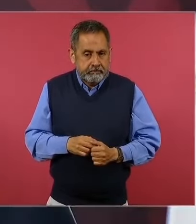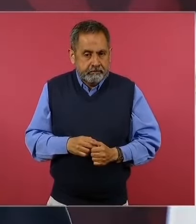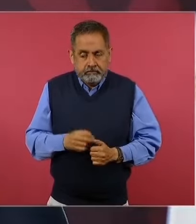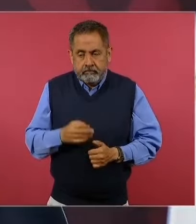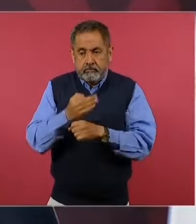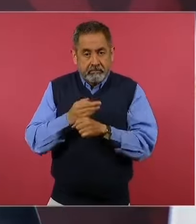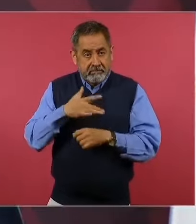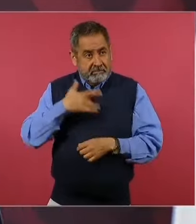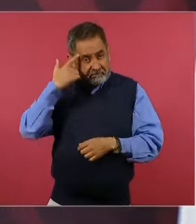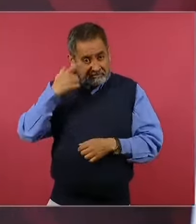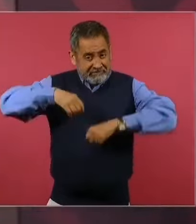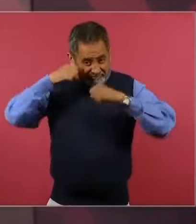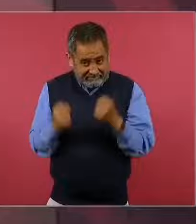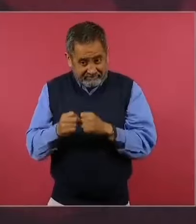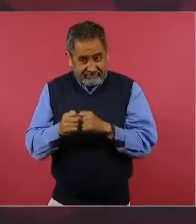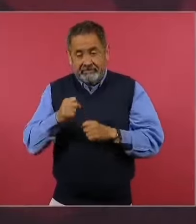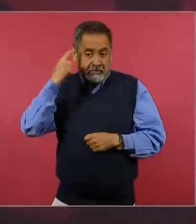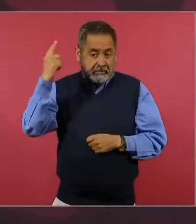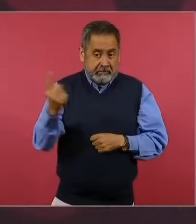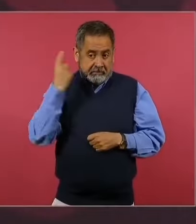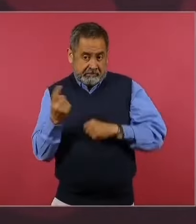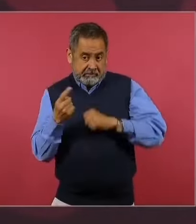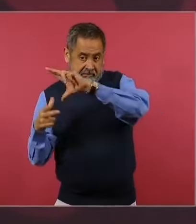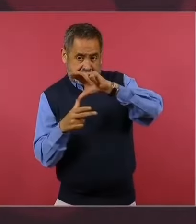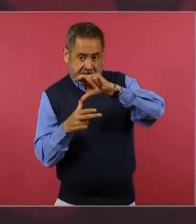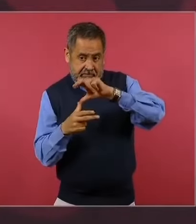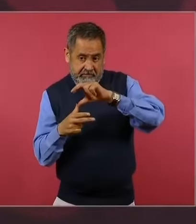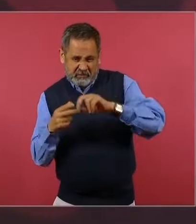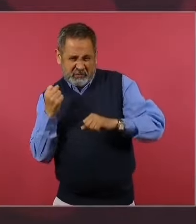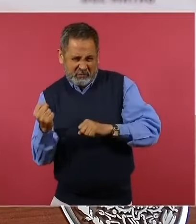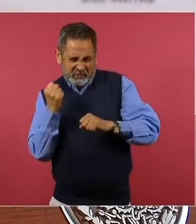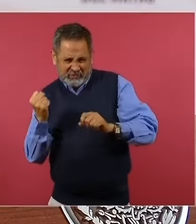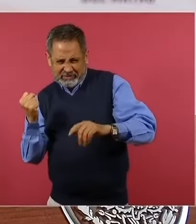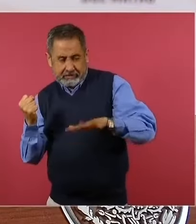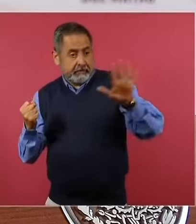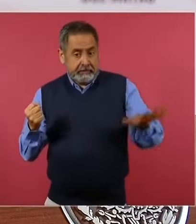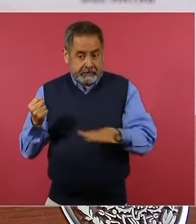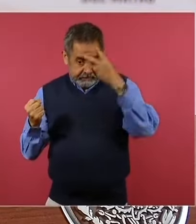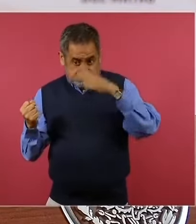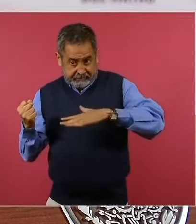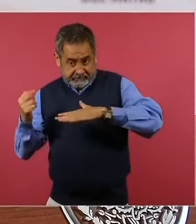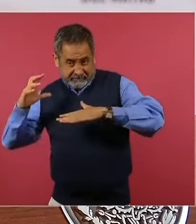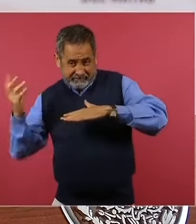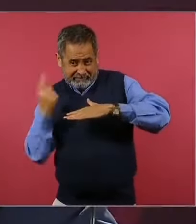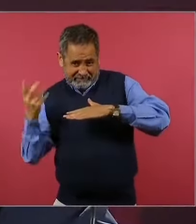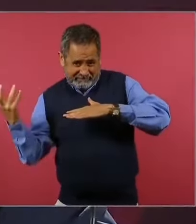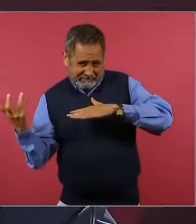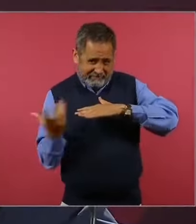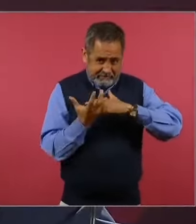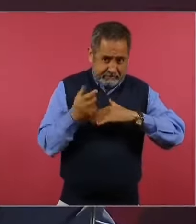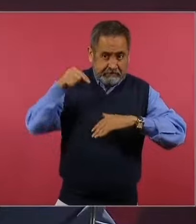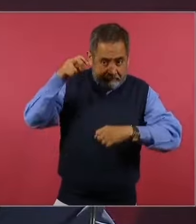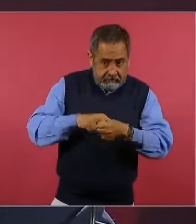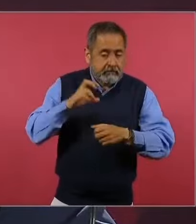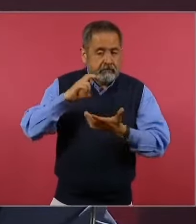certeza de que va a llegar con fuerza y que va a entrar por